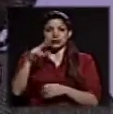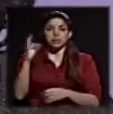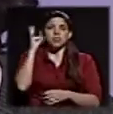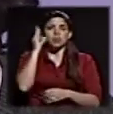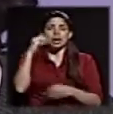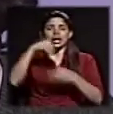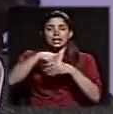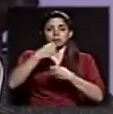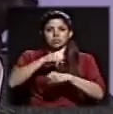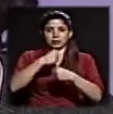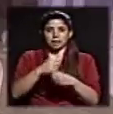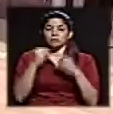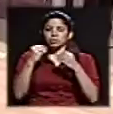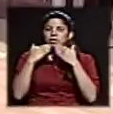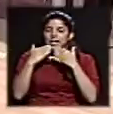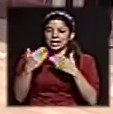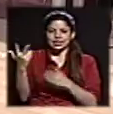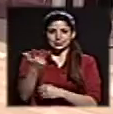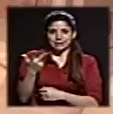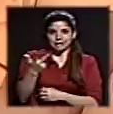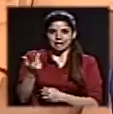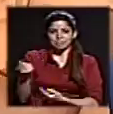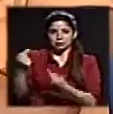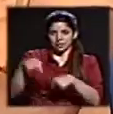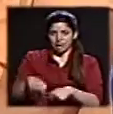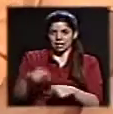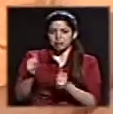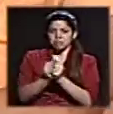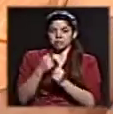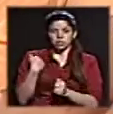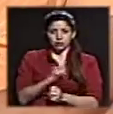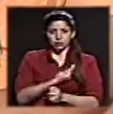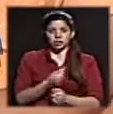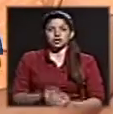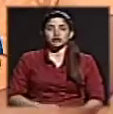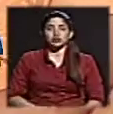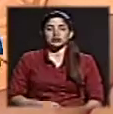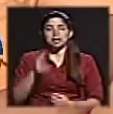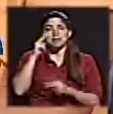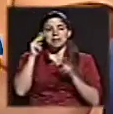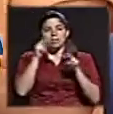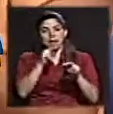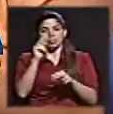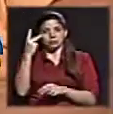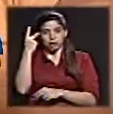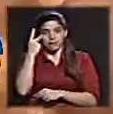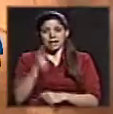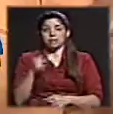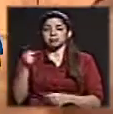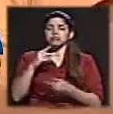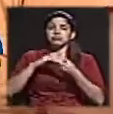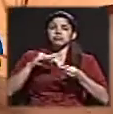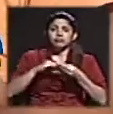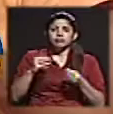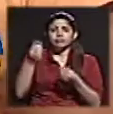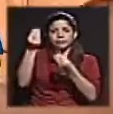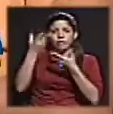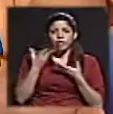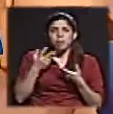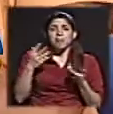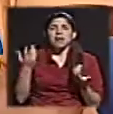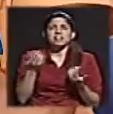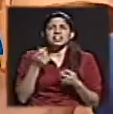Mujeres Municipalistas. Muchas gracias a ustedes tres por estar aquí acompañándonos en Miradas Políticas para comunicarnos e informarnos sobre